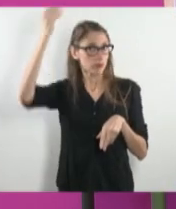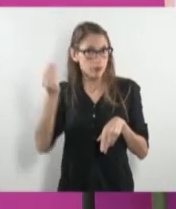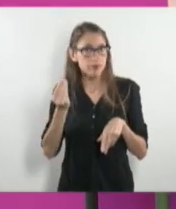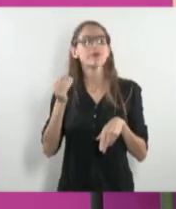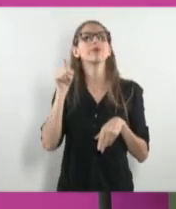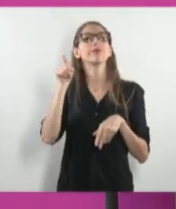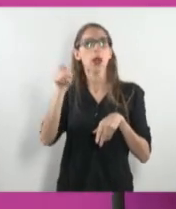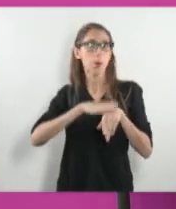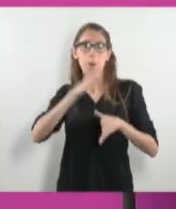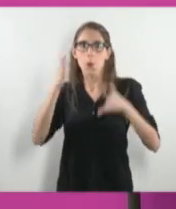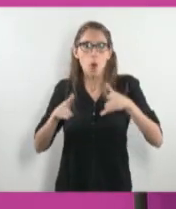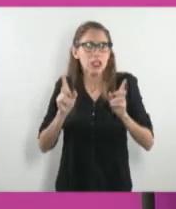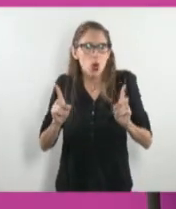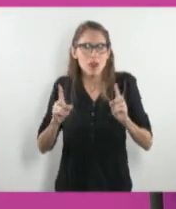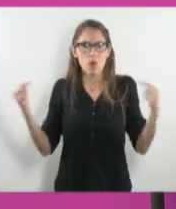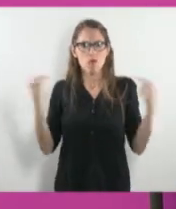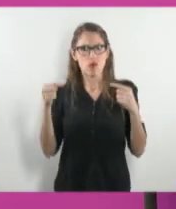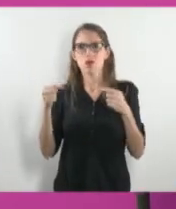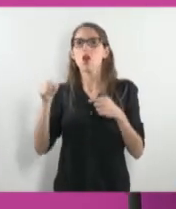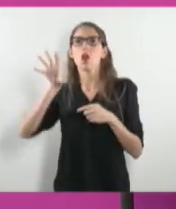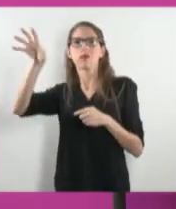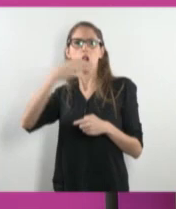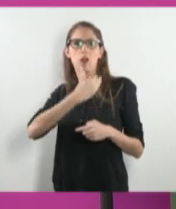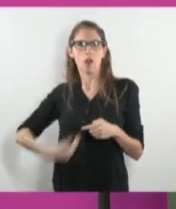pleno el conflicto entre unitarios y federales.